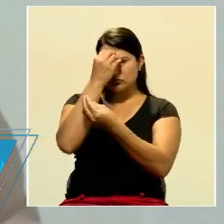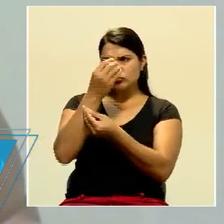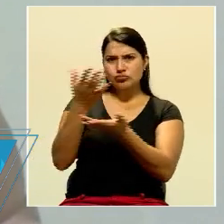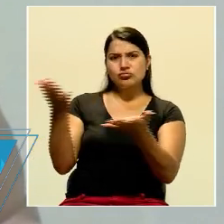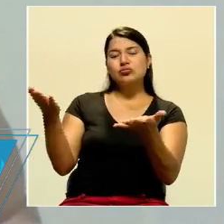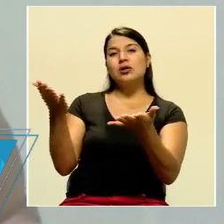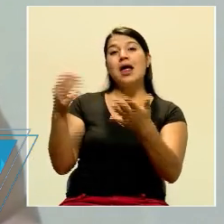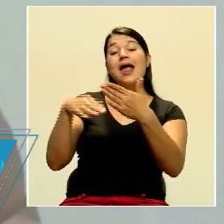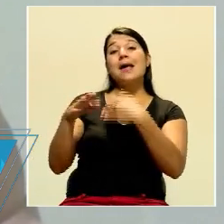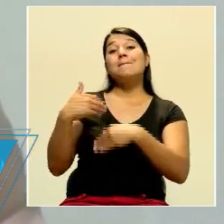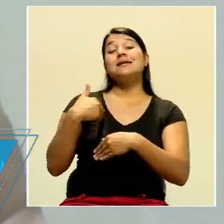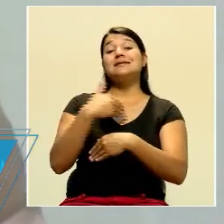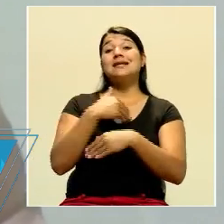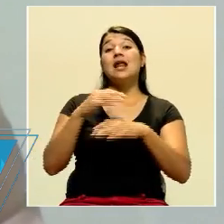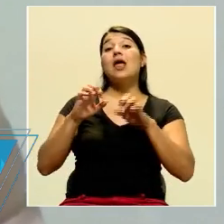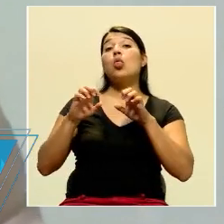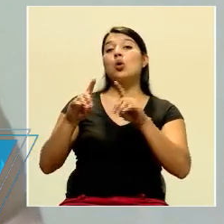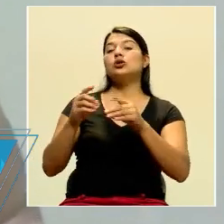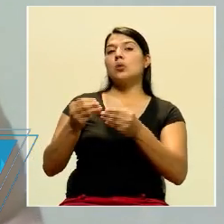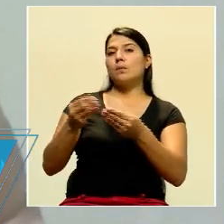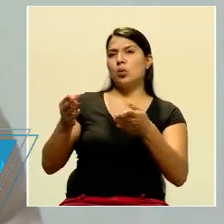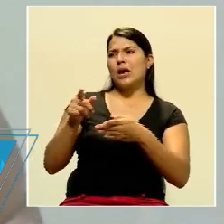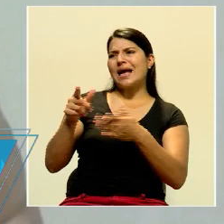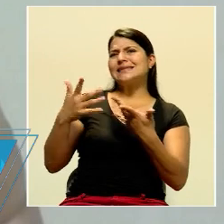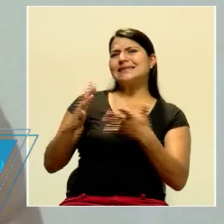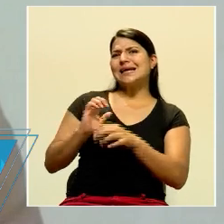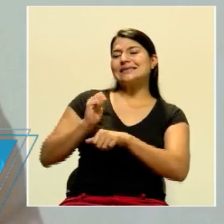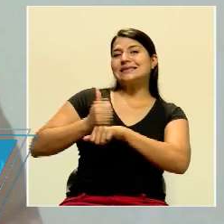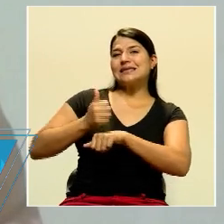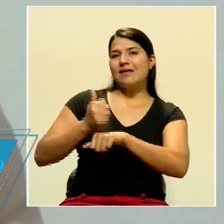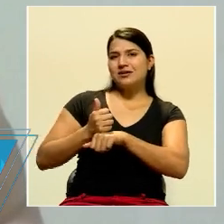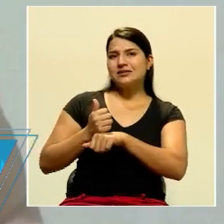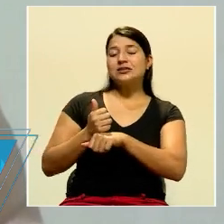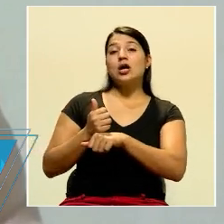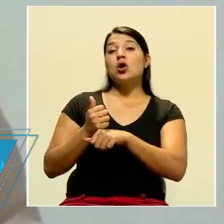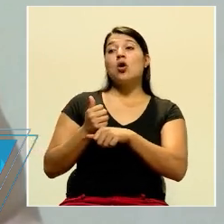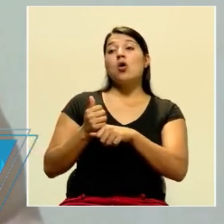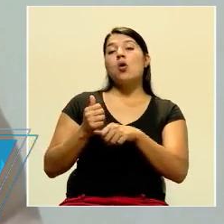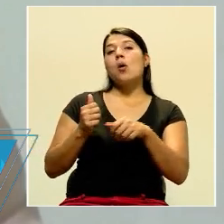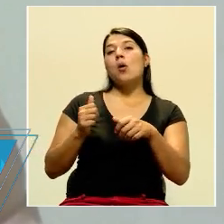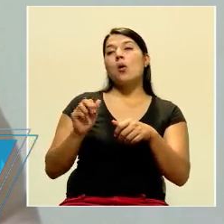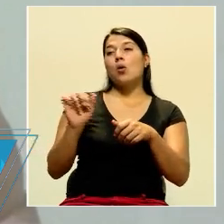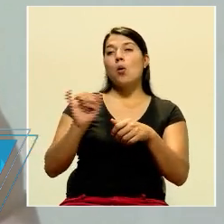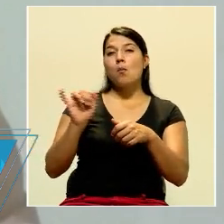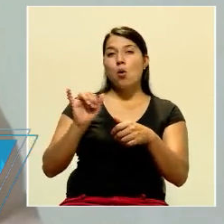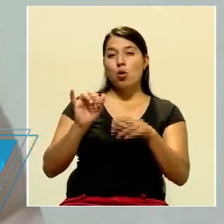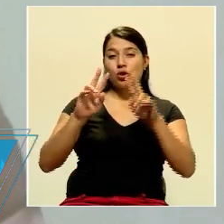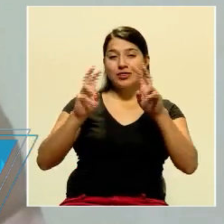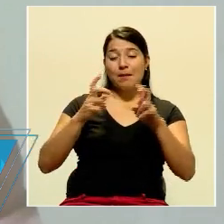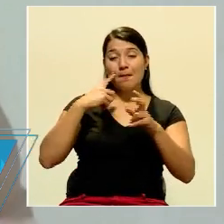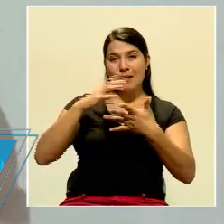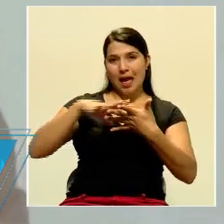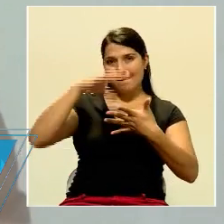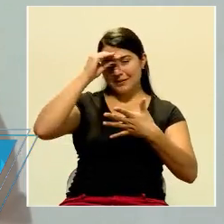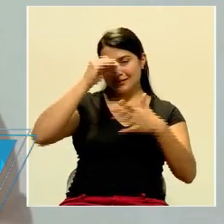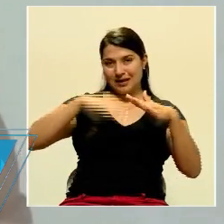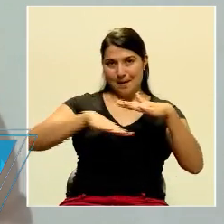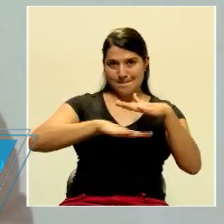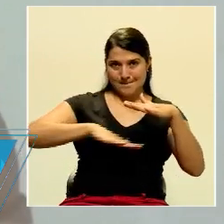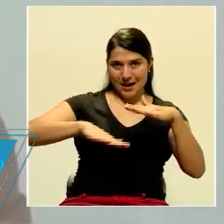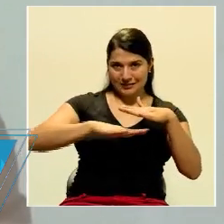del Ministerio de Educación Pública, donde se establecieron unos aprendizajes base. A partir de esos aprendizajes base,